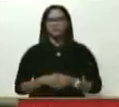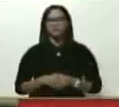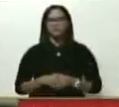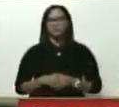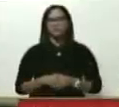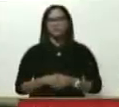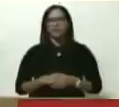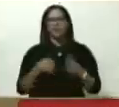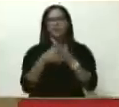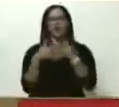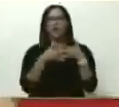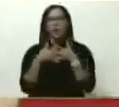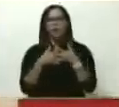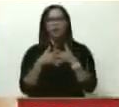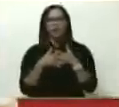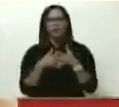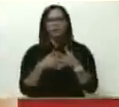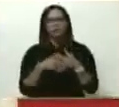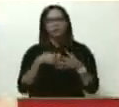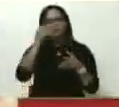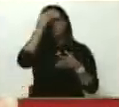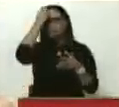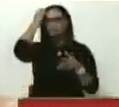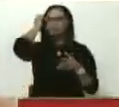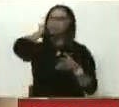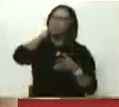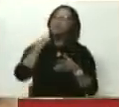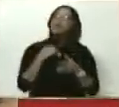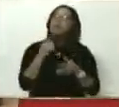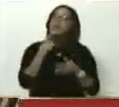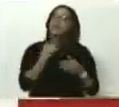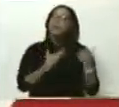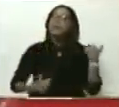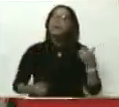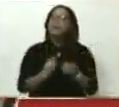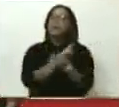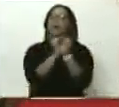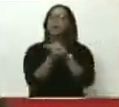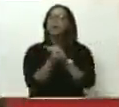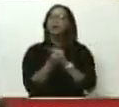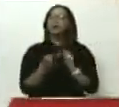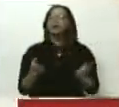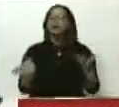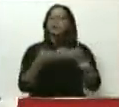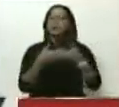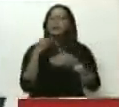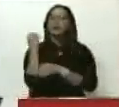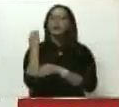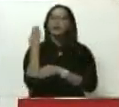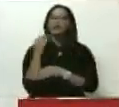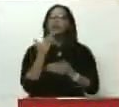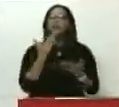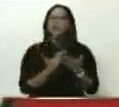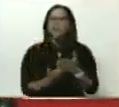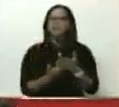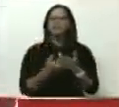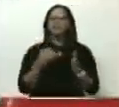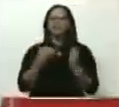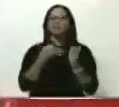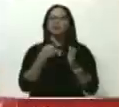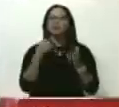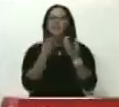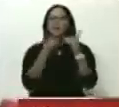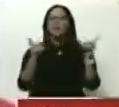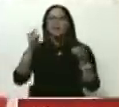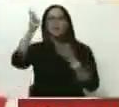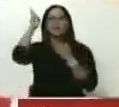Los Estados Unidos instan enfáticamente al presidente Castillo a revertir su intento de cerrar el Congreso y permitir que las instituciones democráticas de